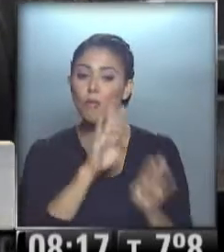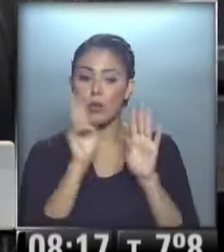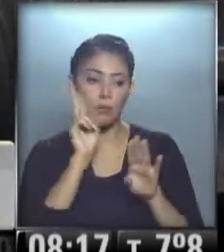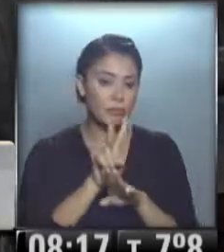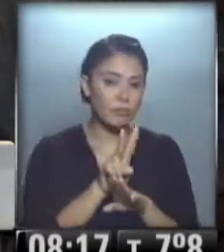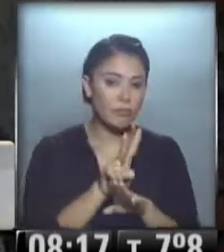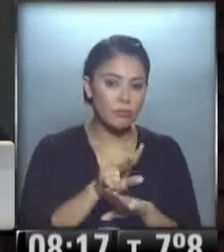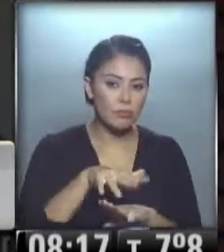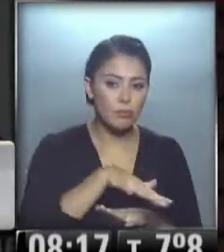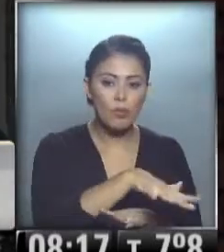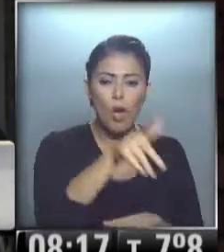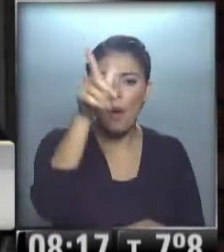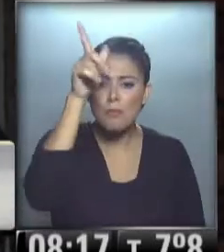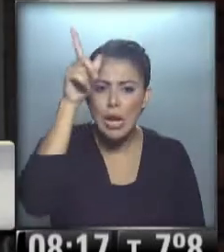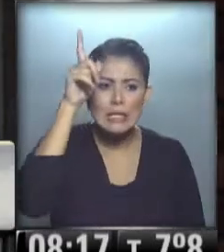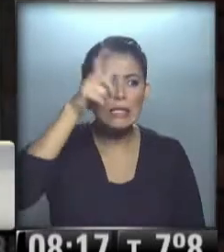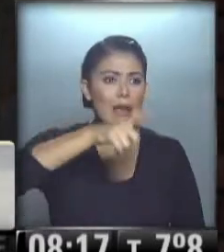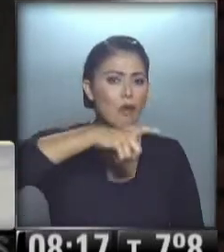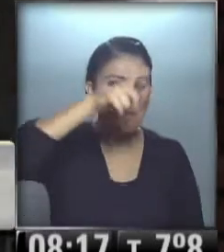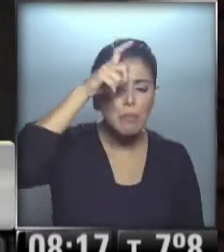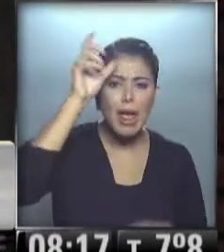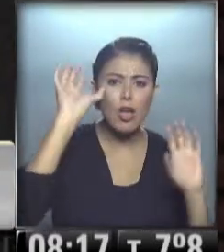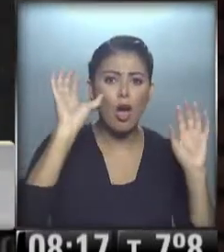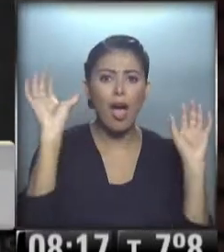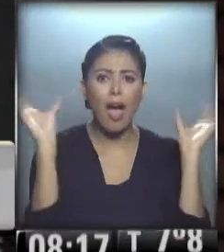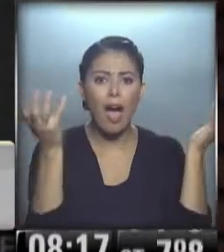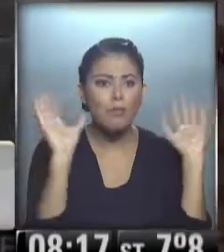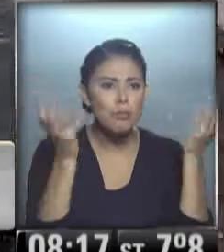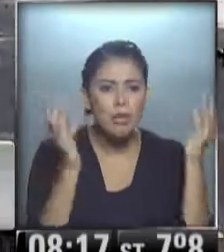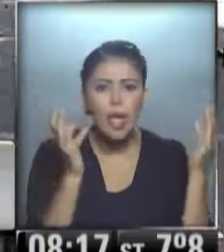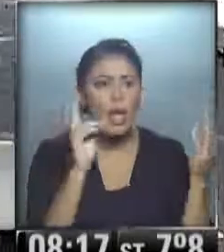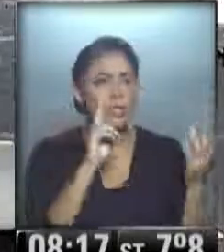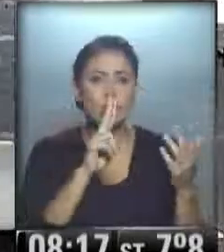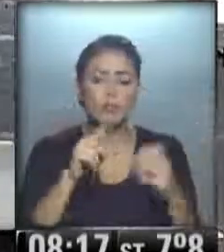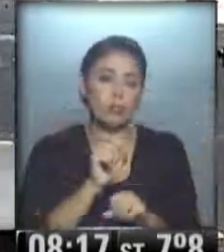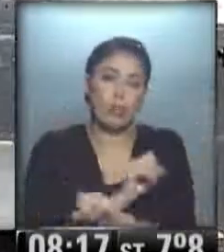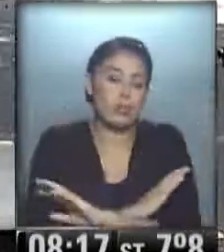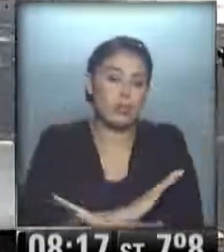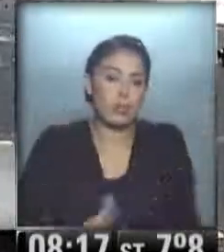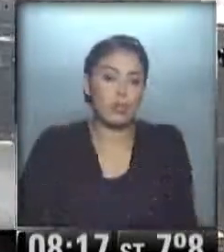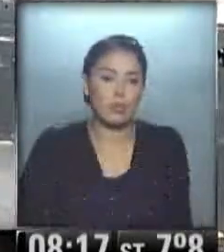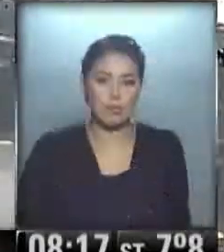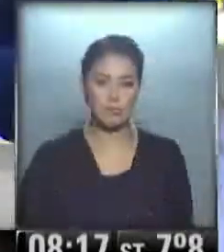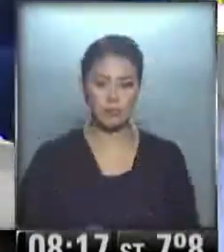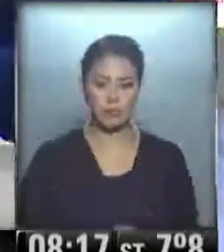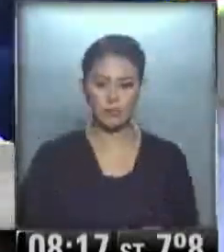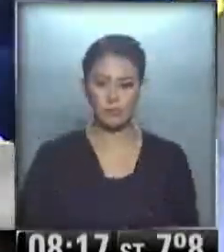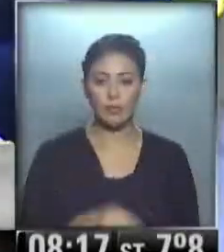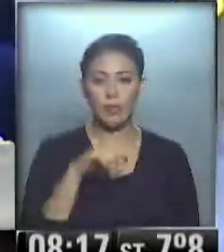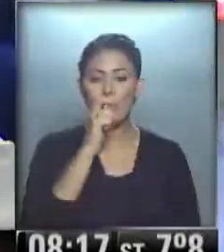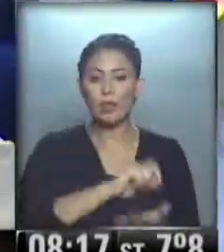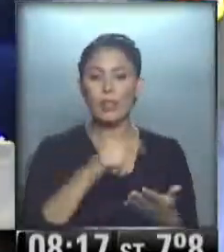escena, policía, bombero, ambulancia, fue un desastre. Durante